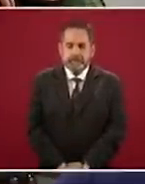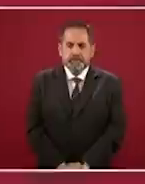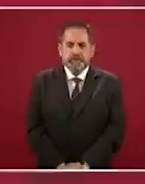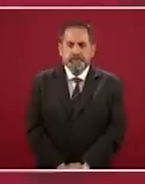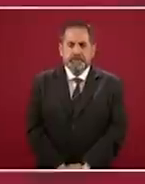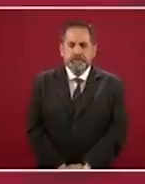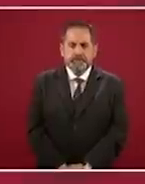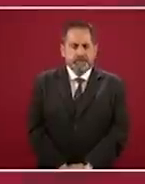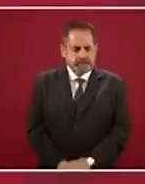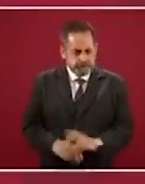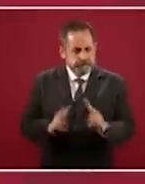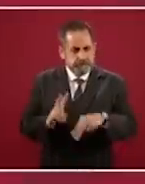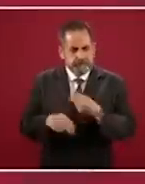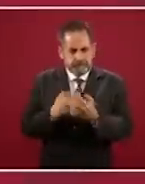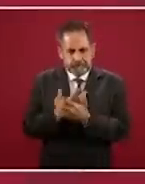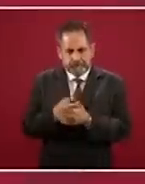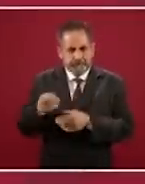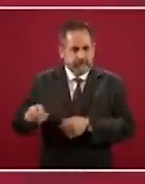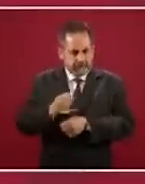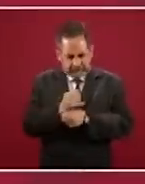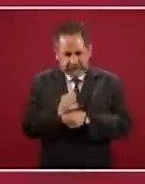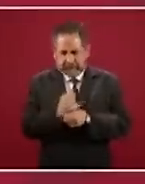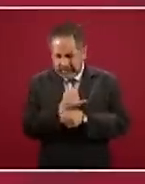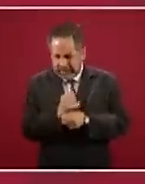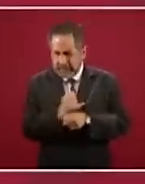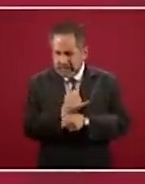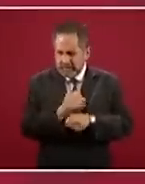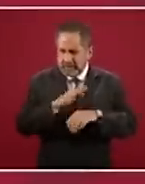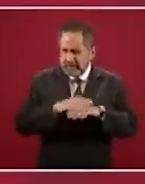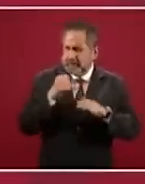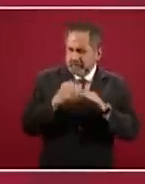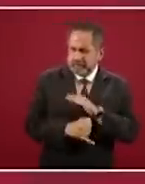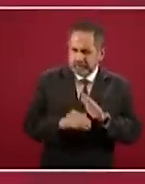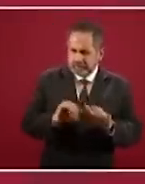vamos a esperar el resultado de la investigación.